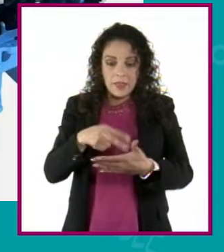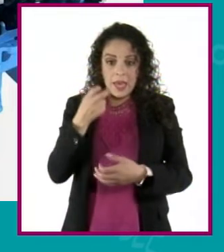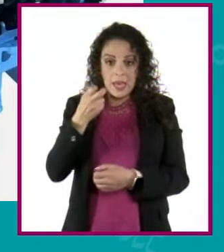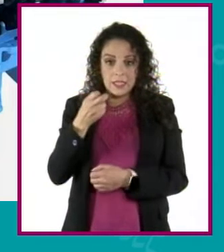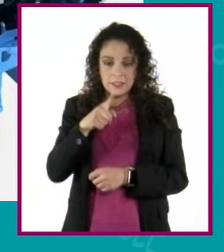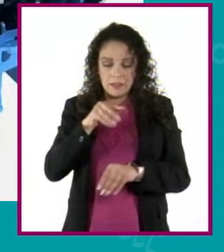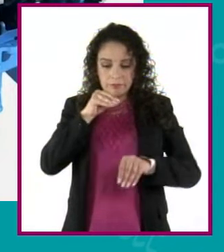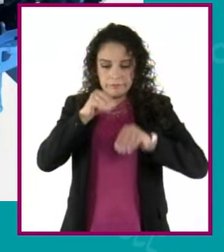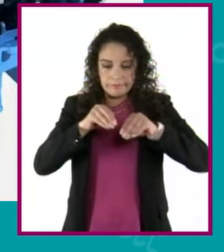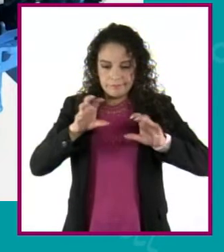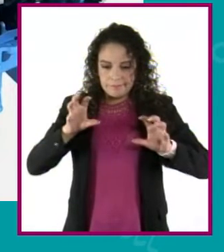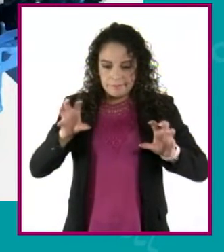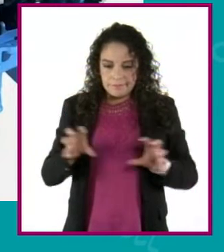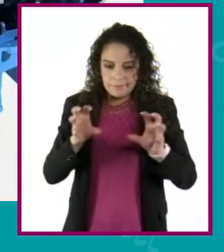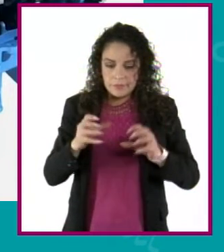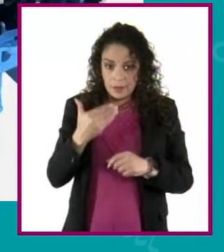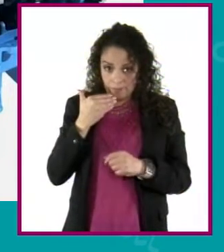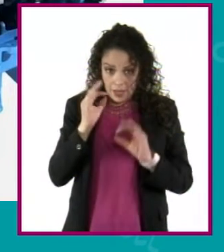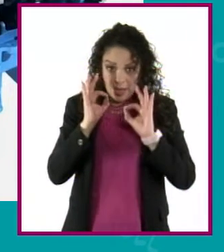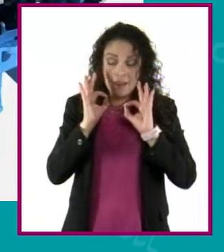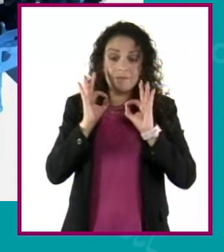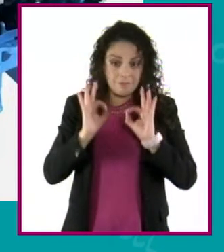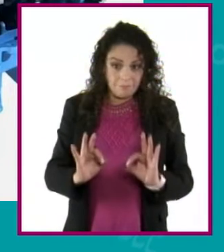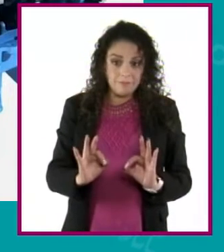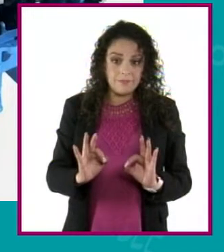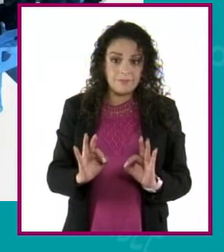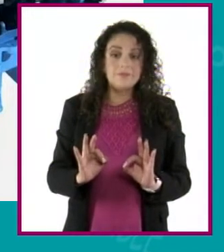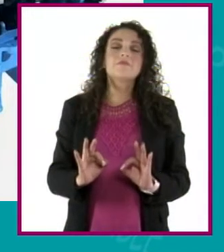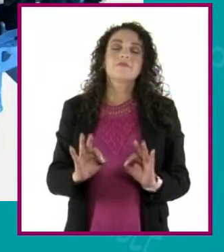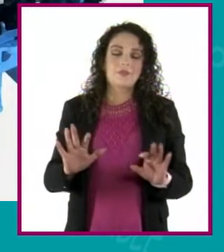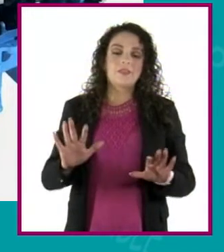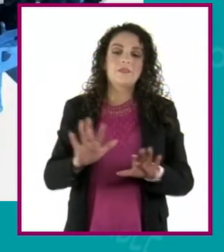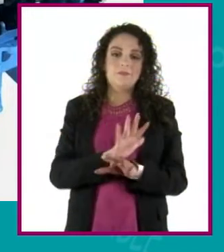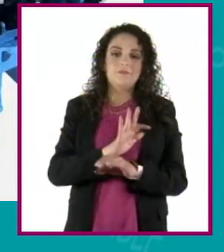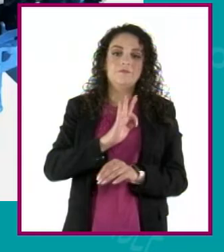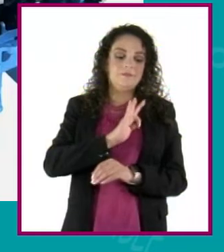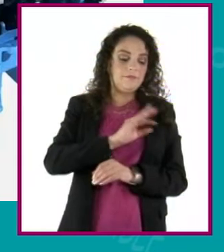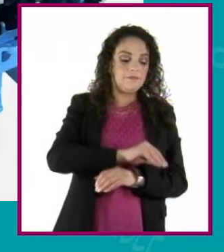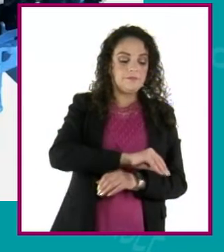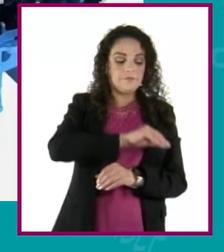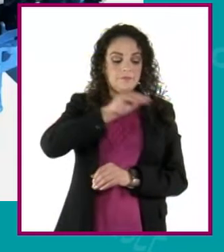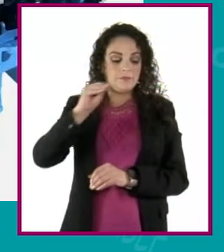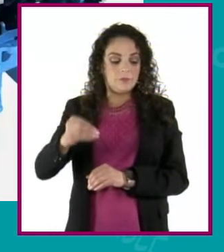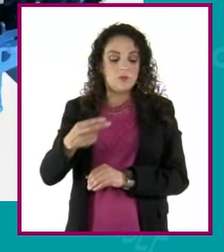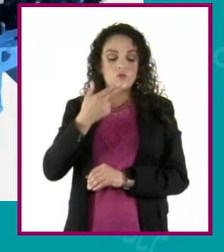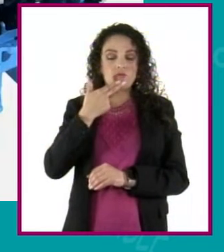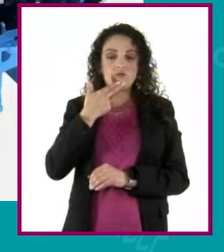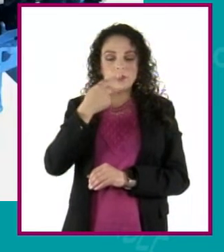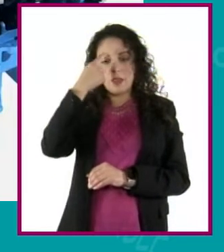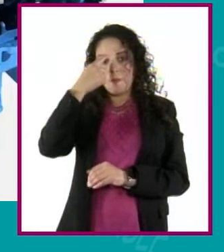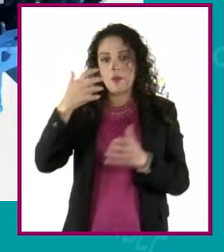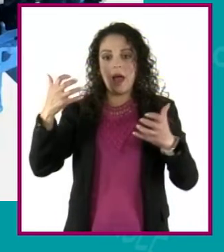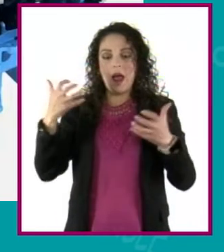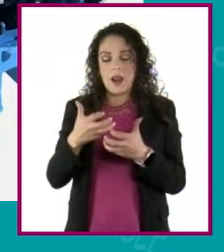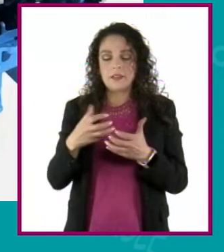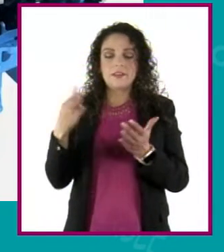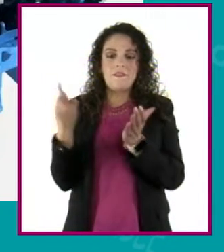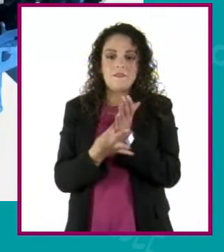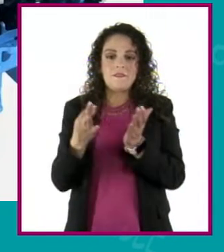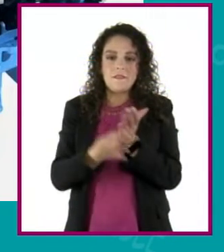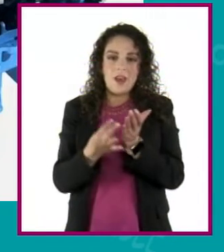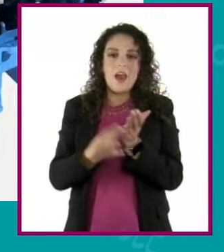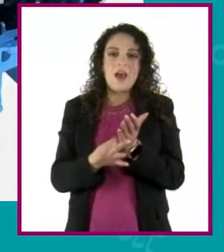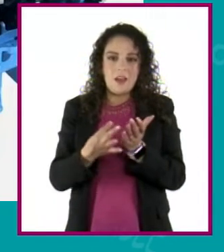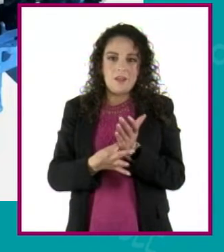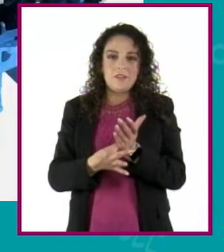virtuales están correctos y ahí sí pasarlos a metal. Antes era del papel al metal.